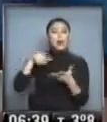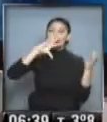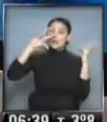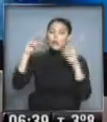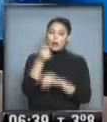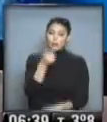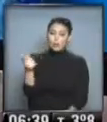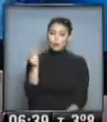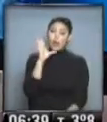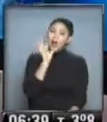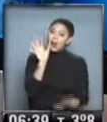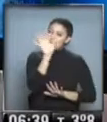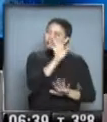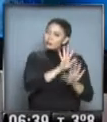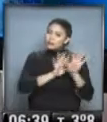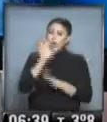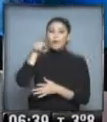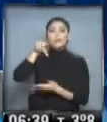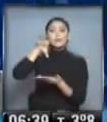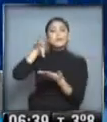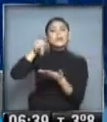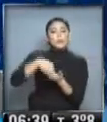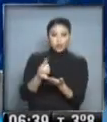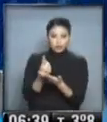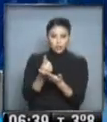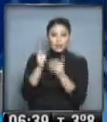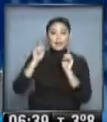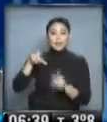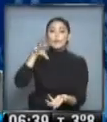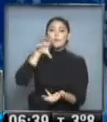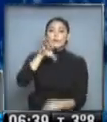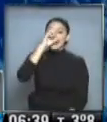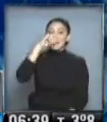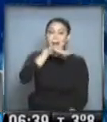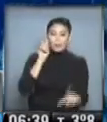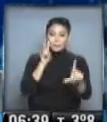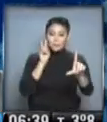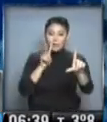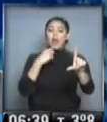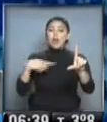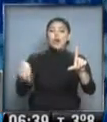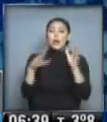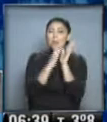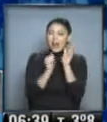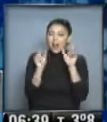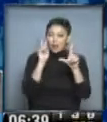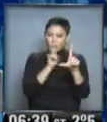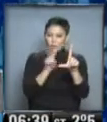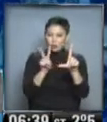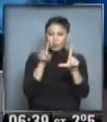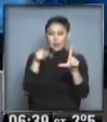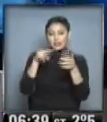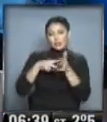país, algunas nieblas acá sobre la provincia de Buenos Aires, sobre la Pampa también, lo vemos en ese color blancuzco, un poquito más